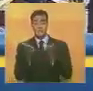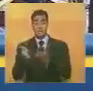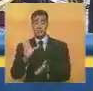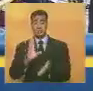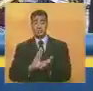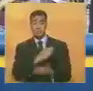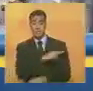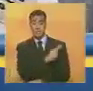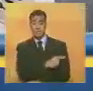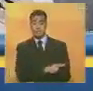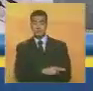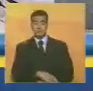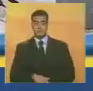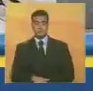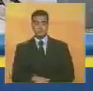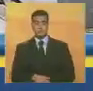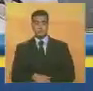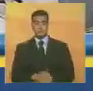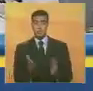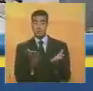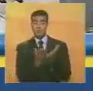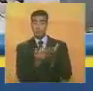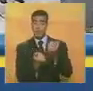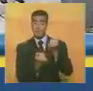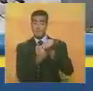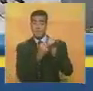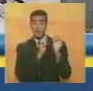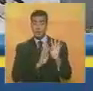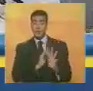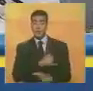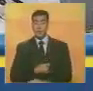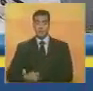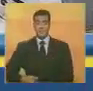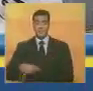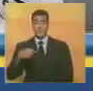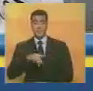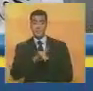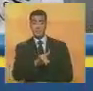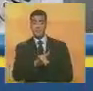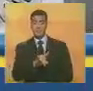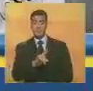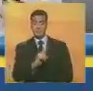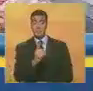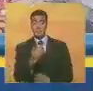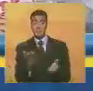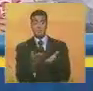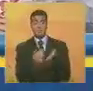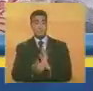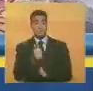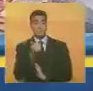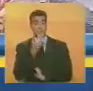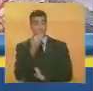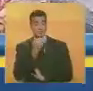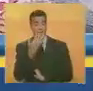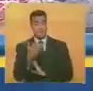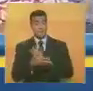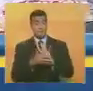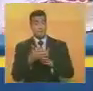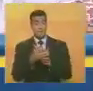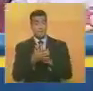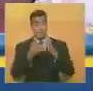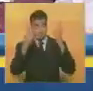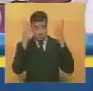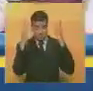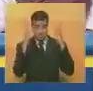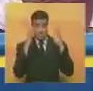centro asistencial. Los estudiantes siguen apoyando la huelga de hambre y este lunes suman una estudiante más. Aseguran que el problema de los